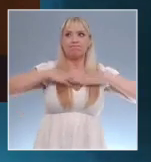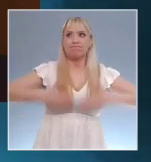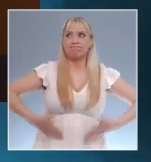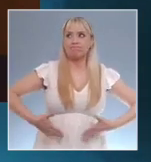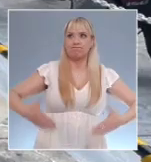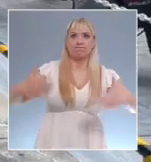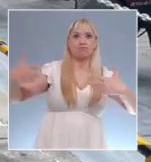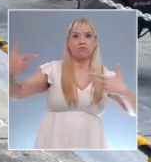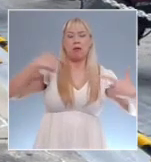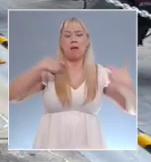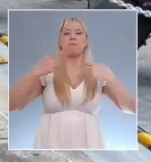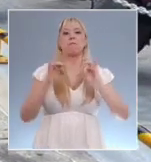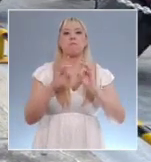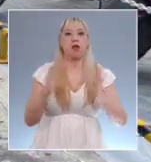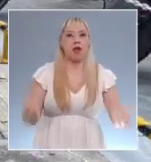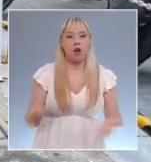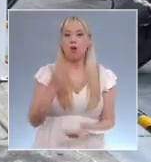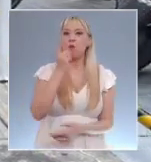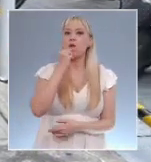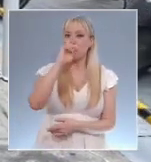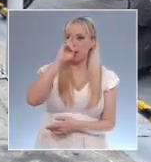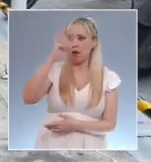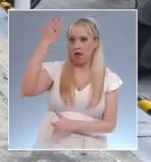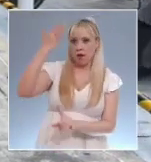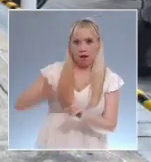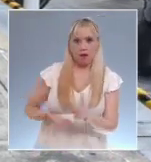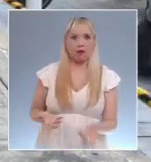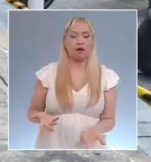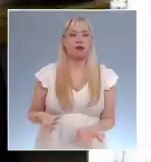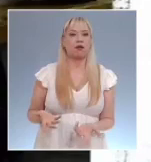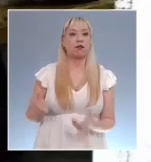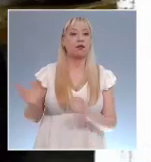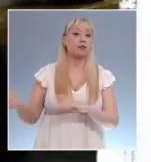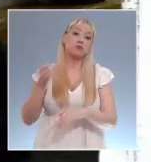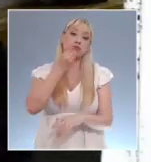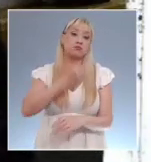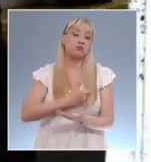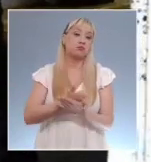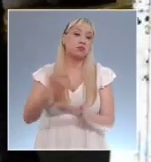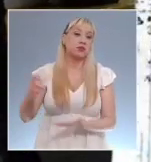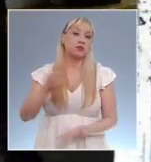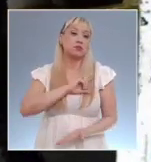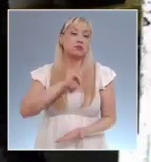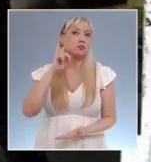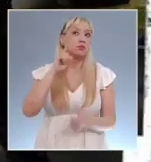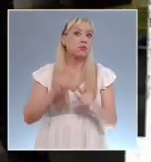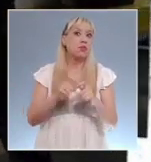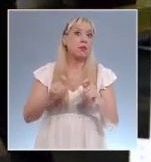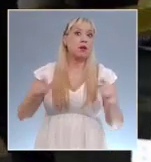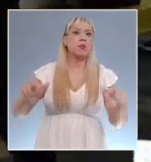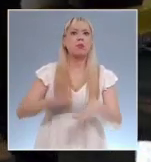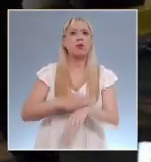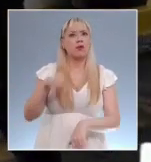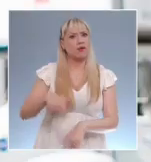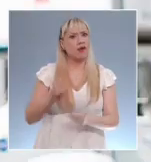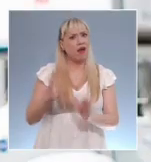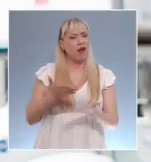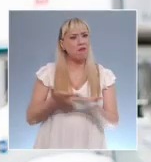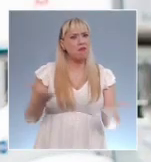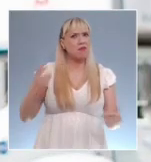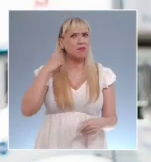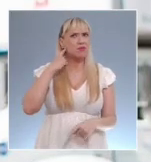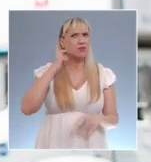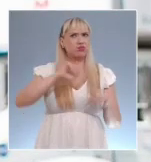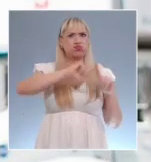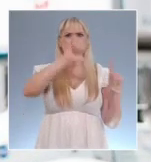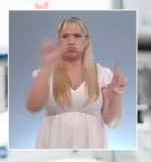de los policías. Señalaron que la contratación de estas empresas se ha incrementado debido a la inseguridad que afecta al país. Para el canal